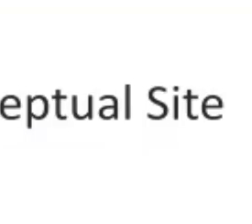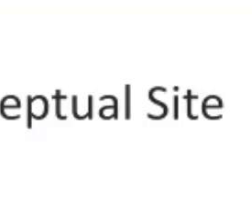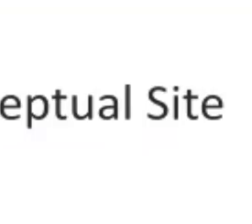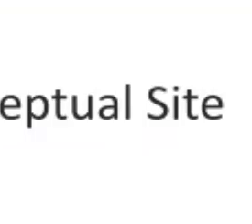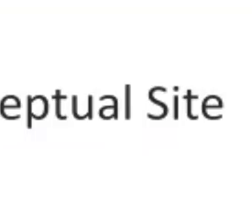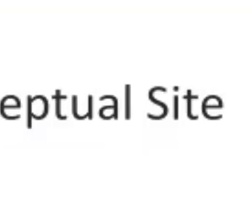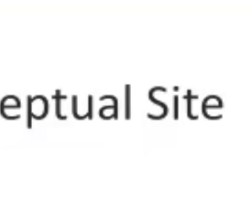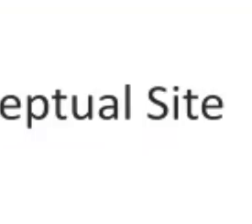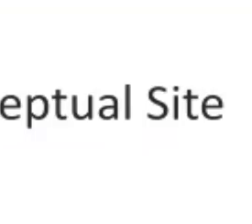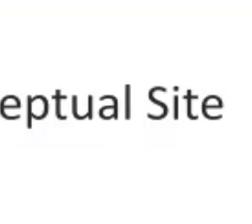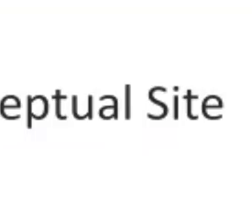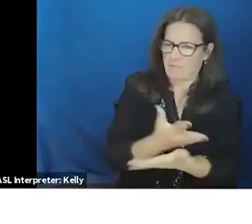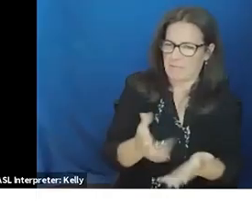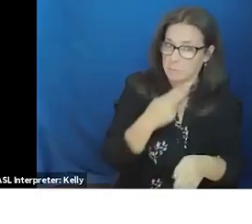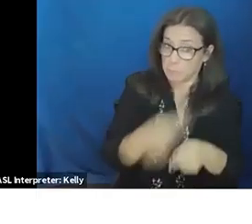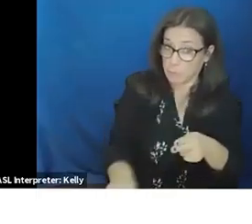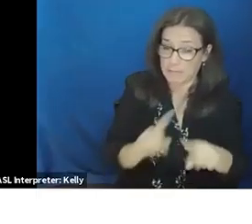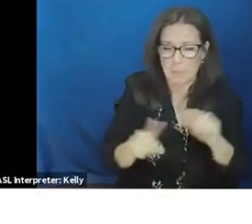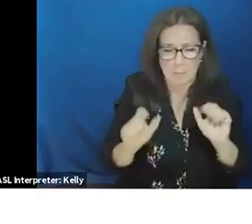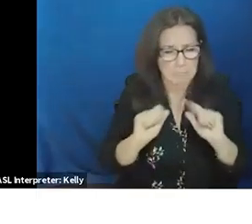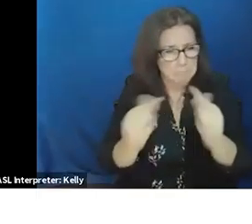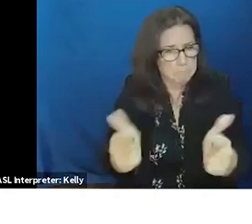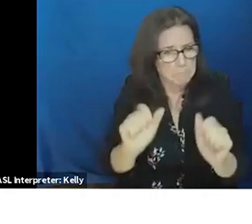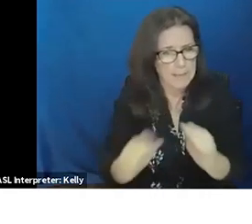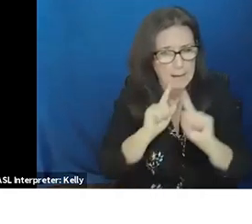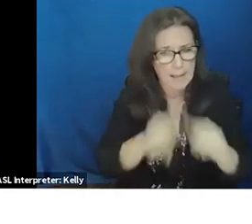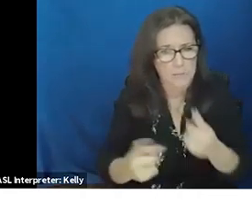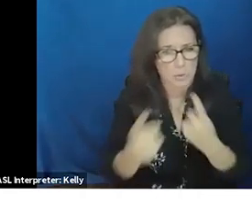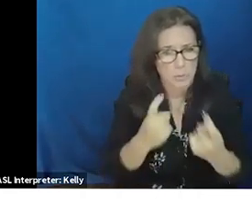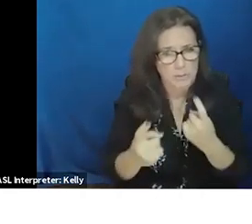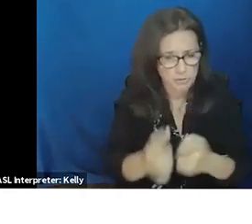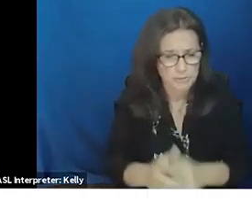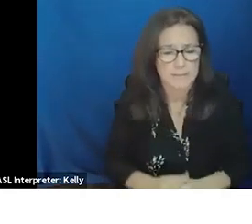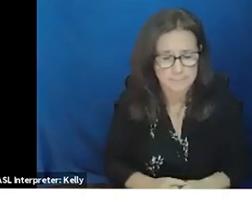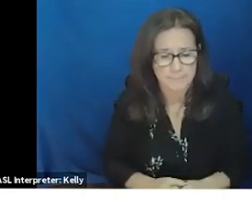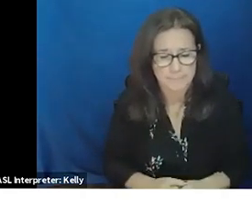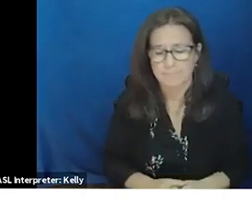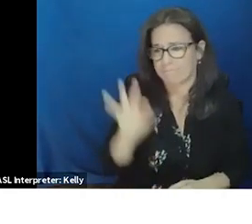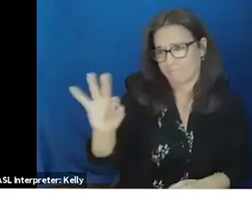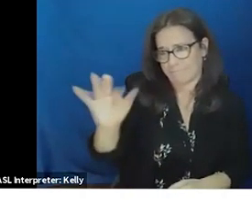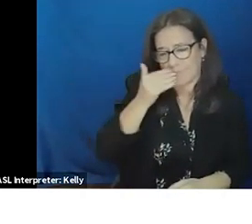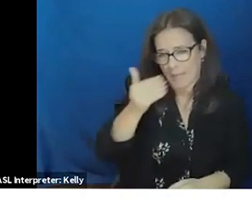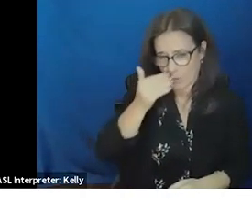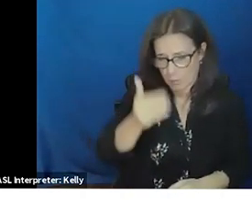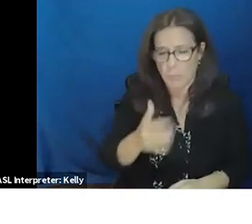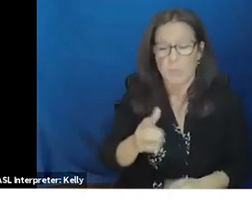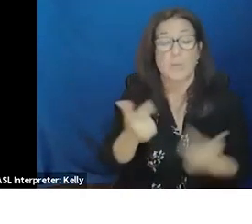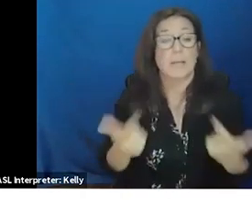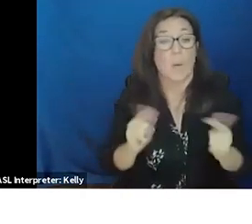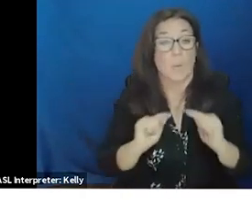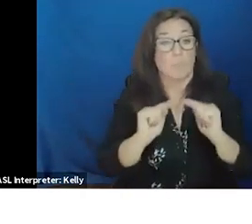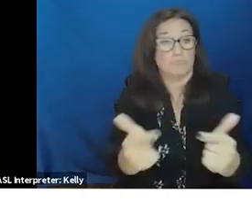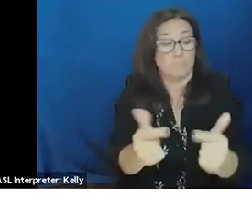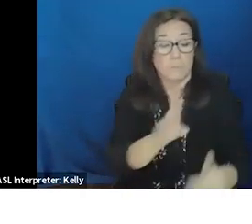parque que va a estar alrededor de esta propiedad no sé si tienen alguna pregunta